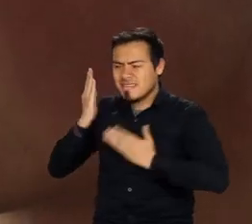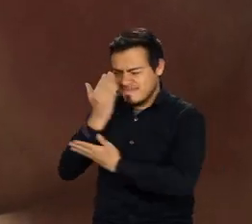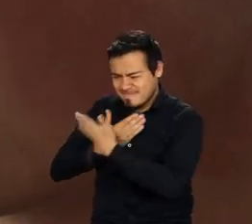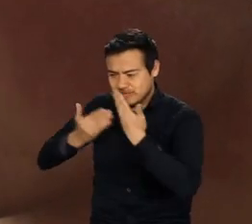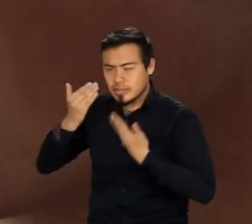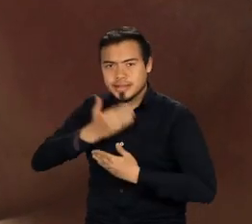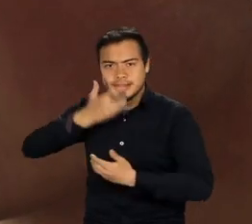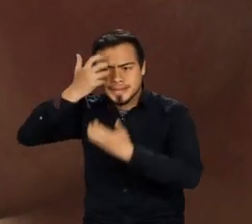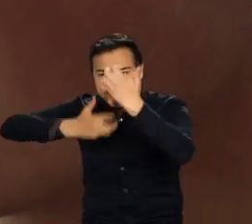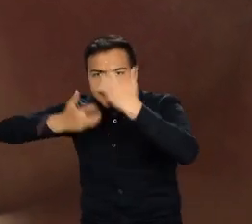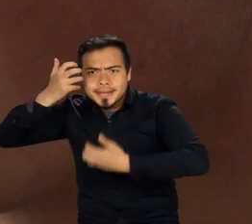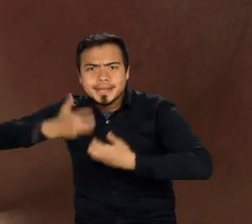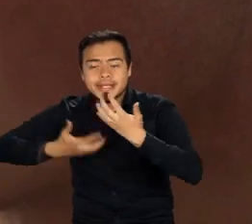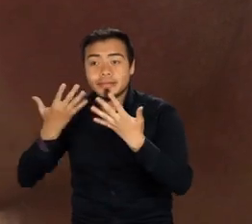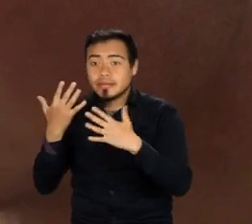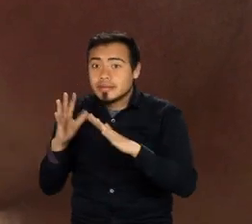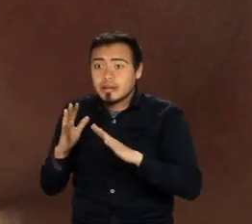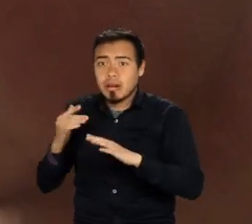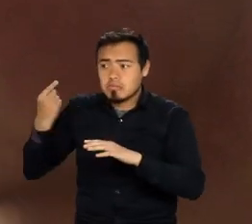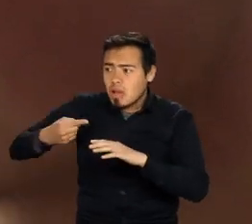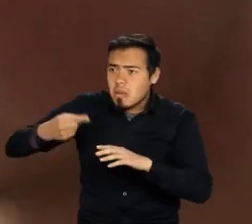rutina y todo empieza a salir súper bien.